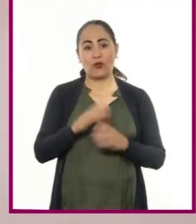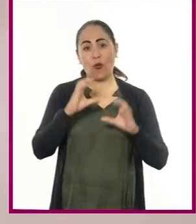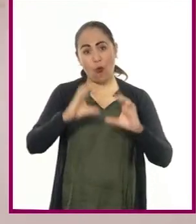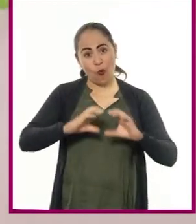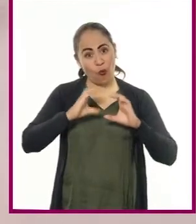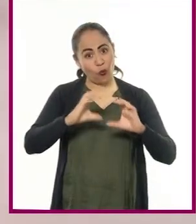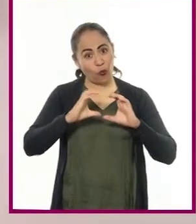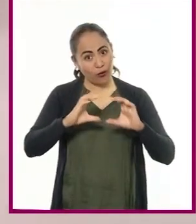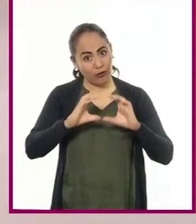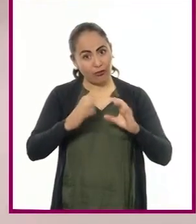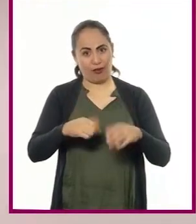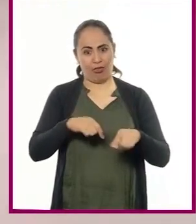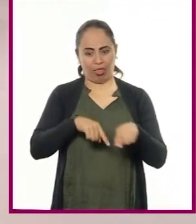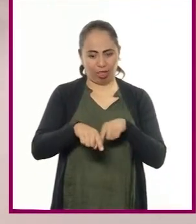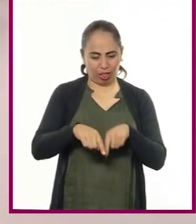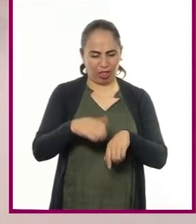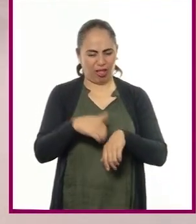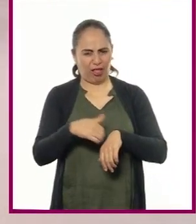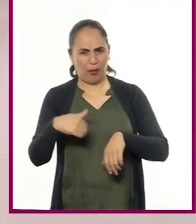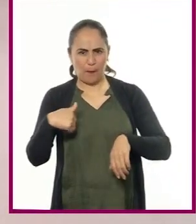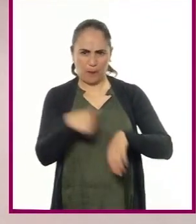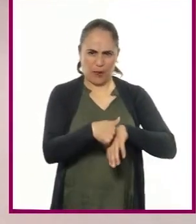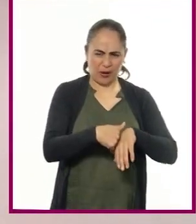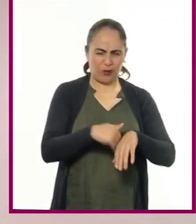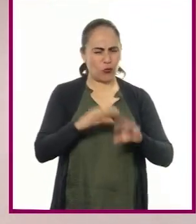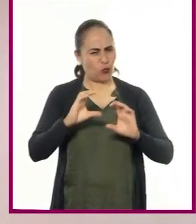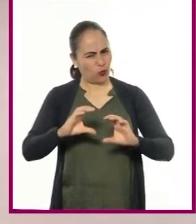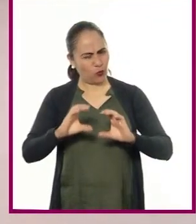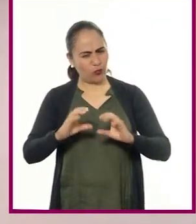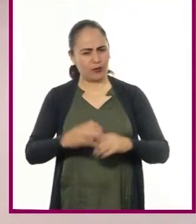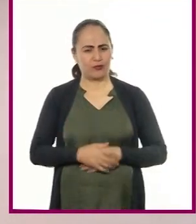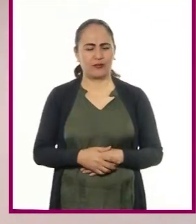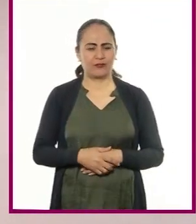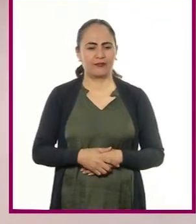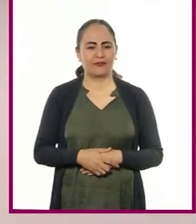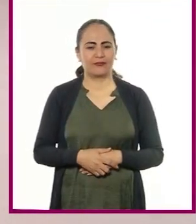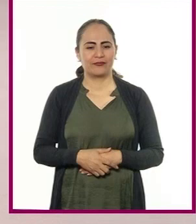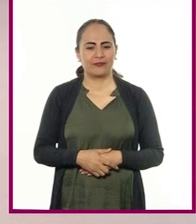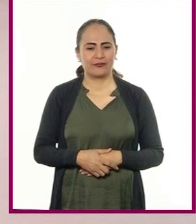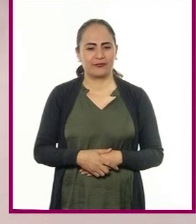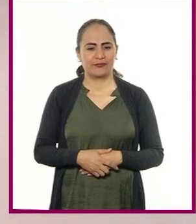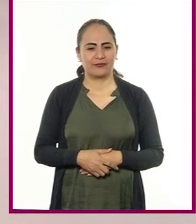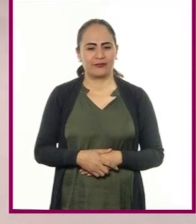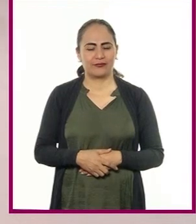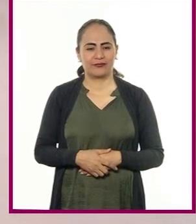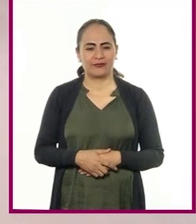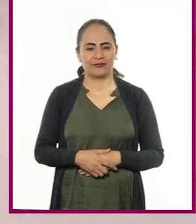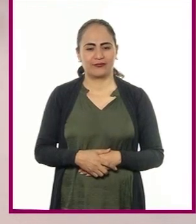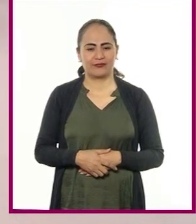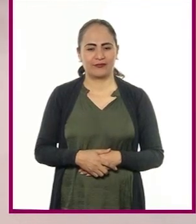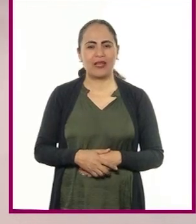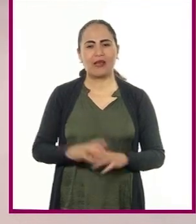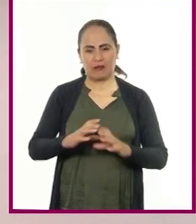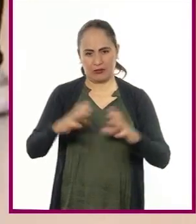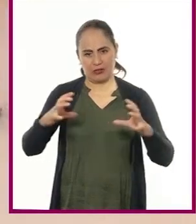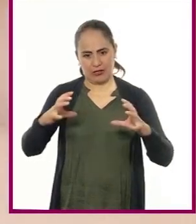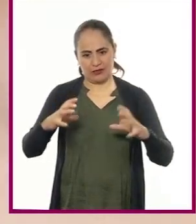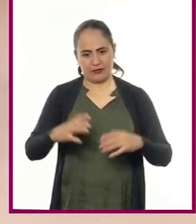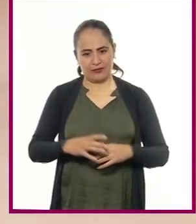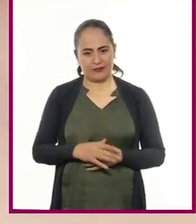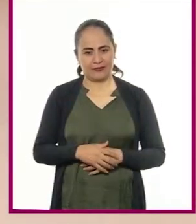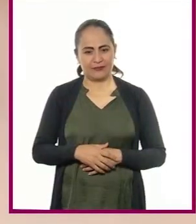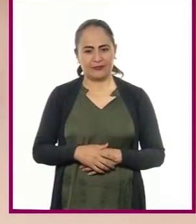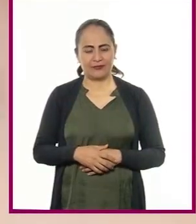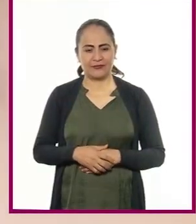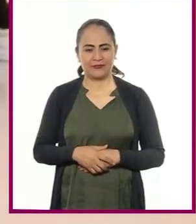Cuidado, cuidado con los golpes. Perdón, maestra. Ahí está. ¿Con cuál? Con ese, con el grande.